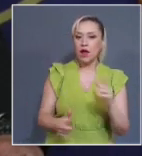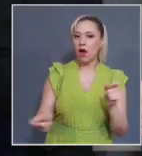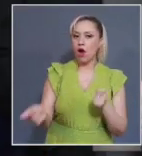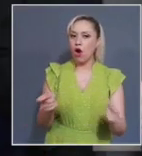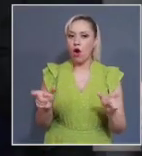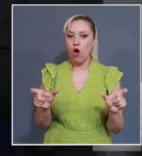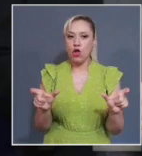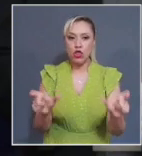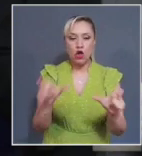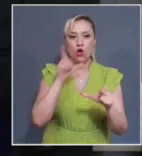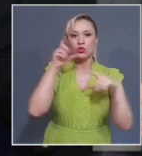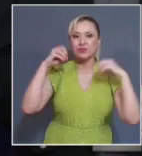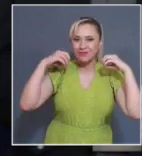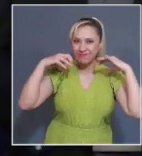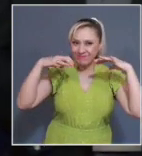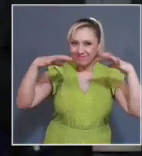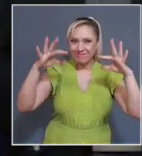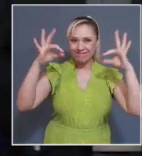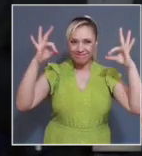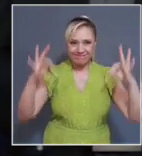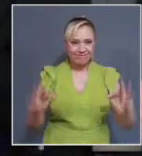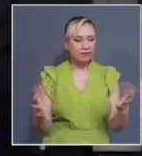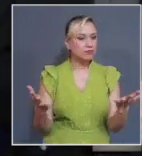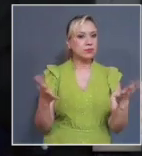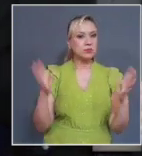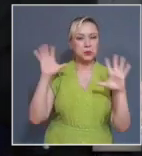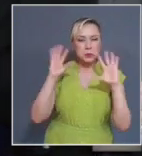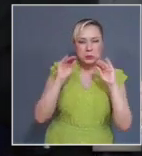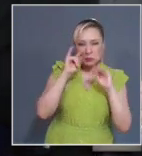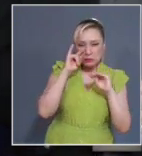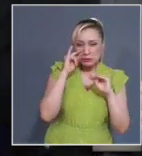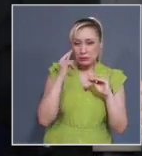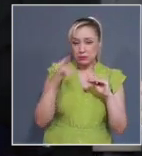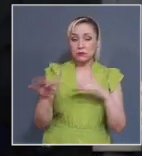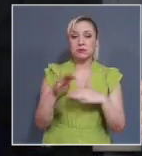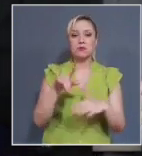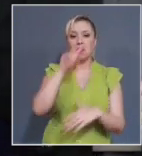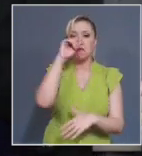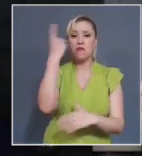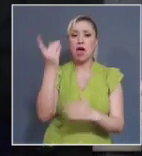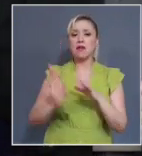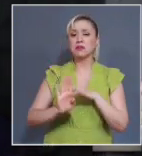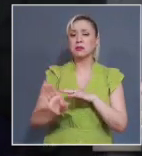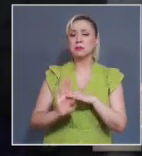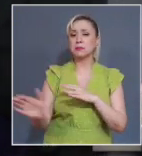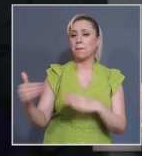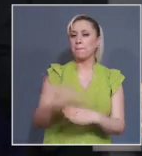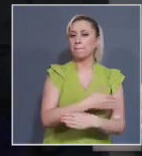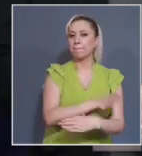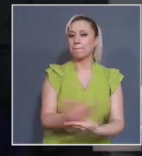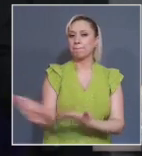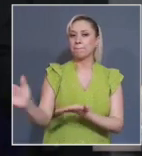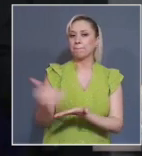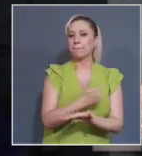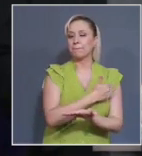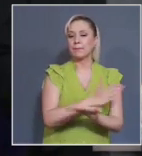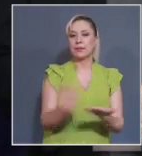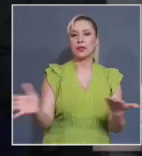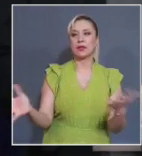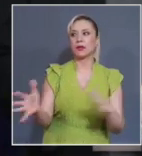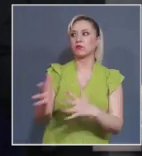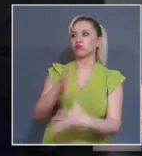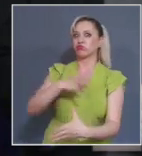permitir que los cárteles mexicanos y latinoamericanos entren en los Estados Unidos y de provocar también una crisis humanitaria